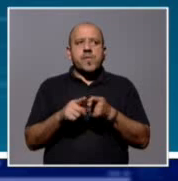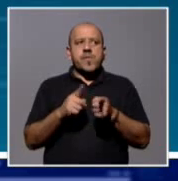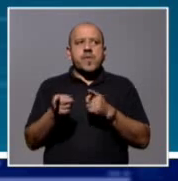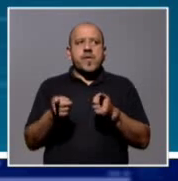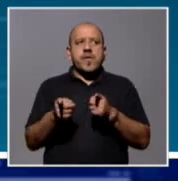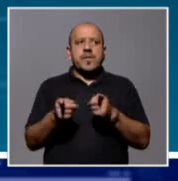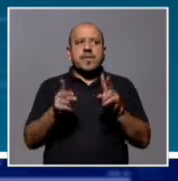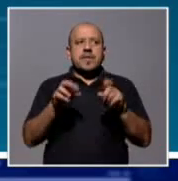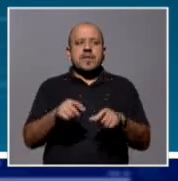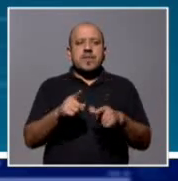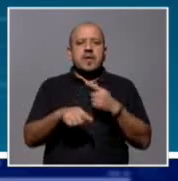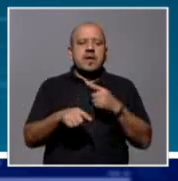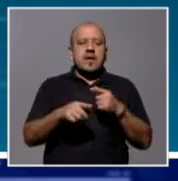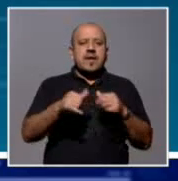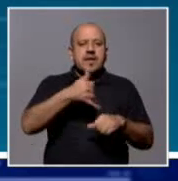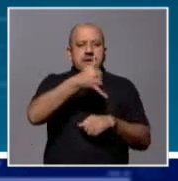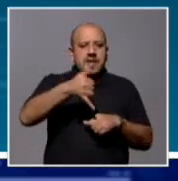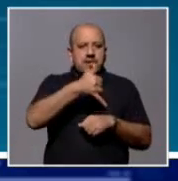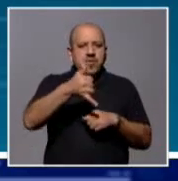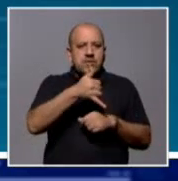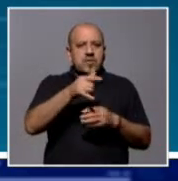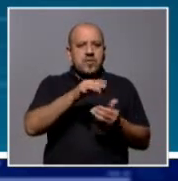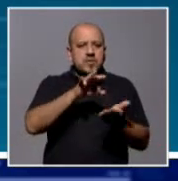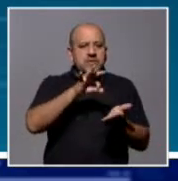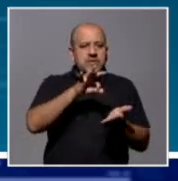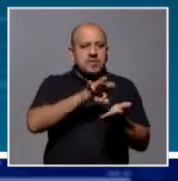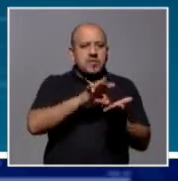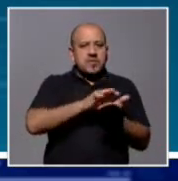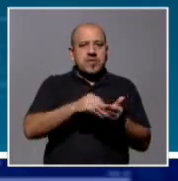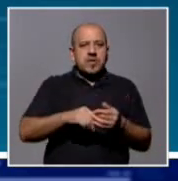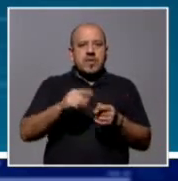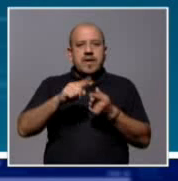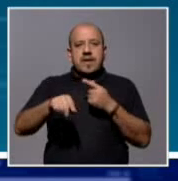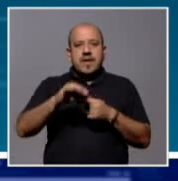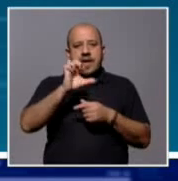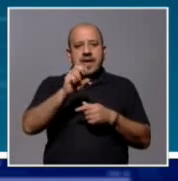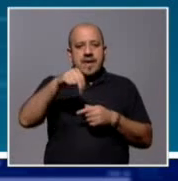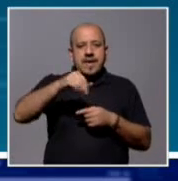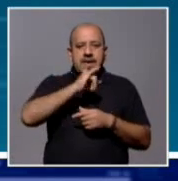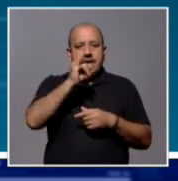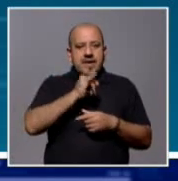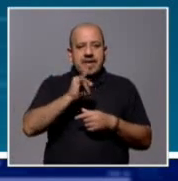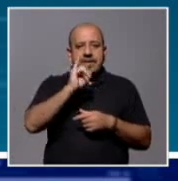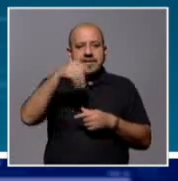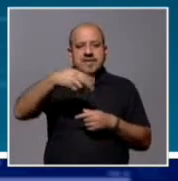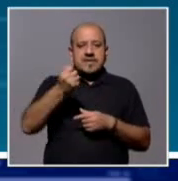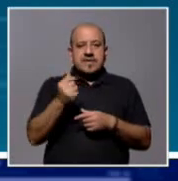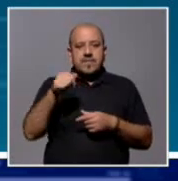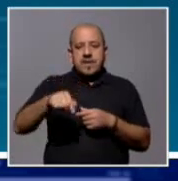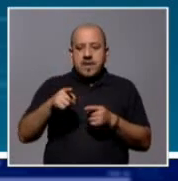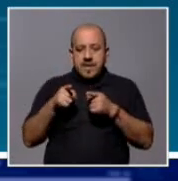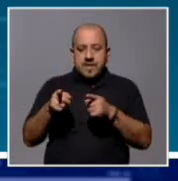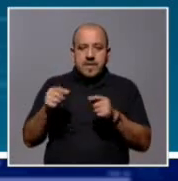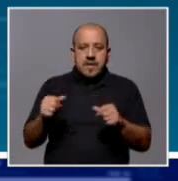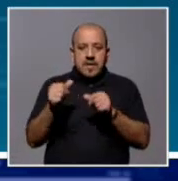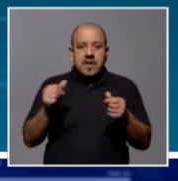para empujar líquidos, que son justamente lo que les dan de comer a la enzima que lee el ADN, que es una ADN polimerasa.